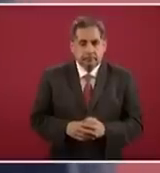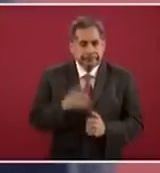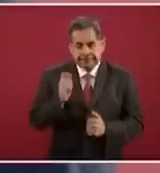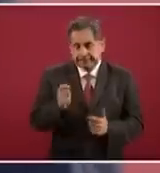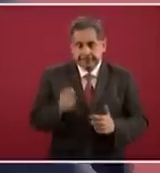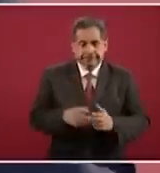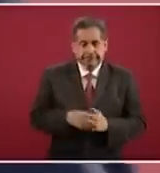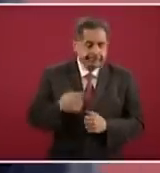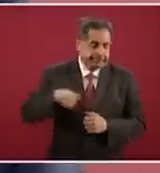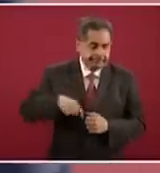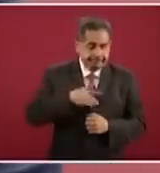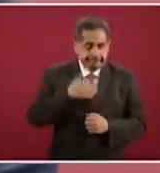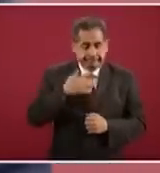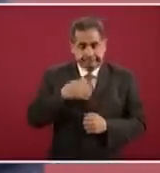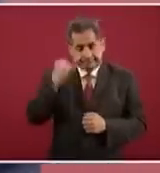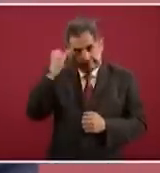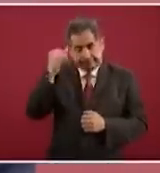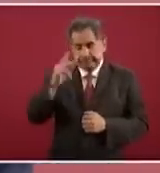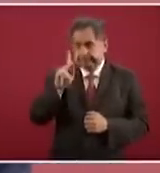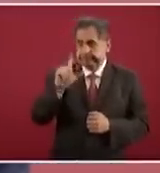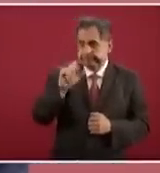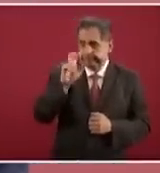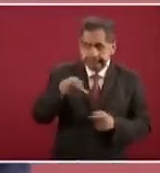se decide presentar un plan